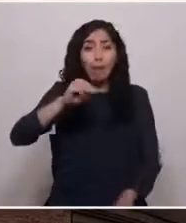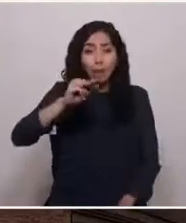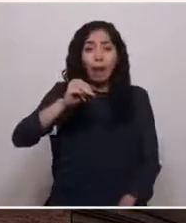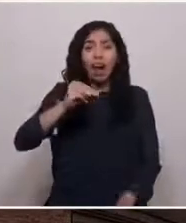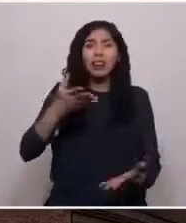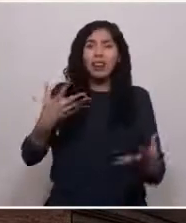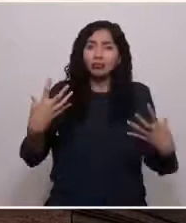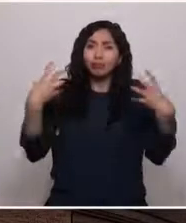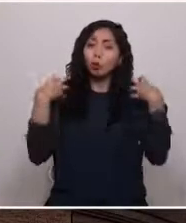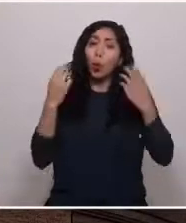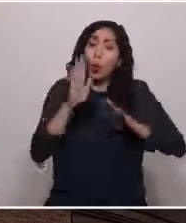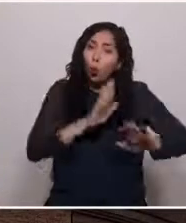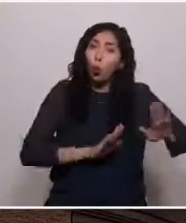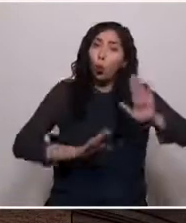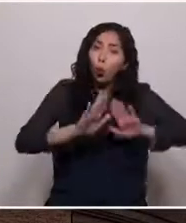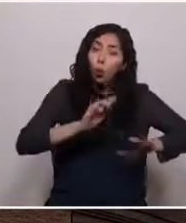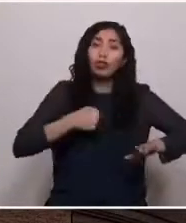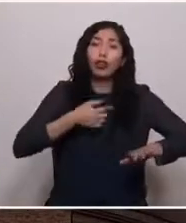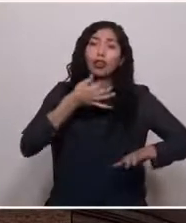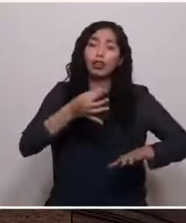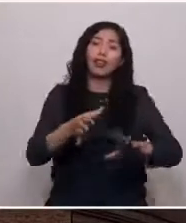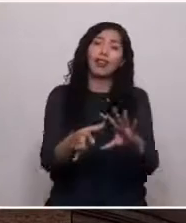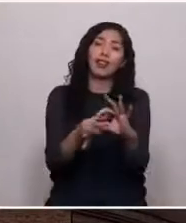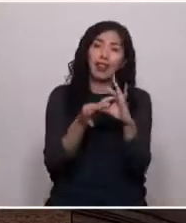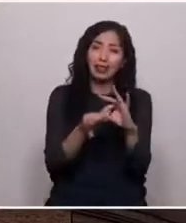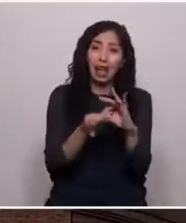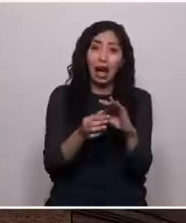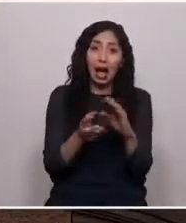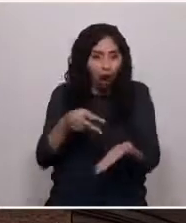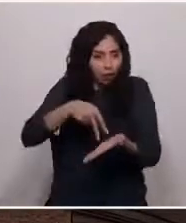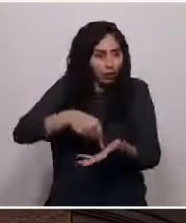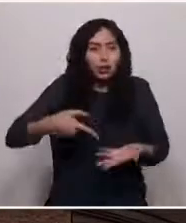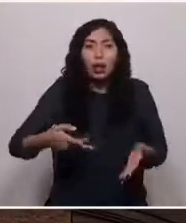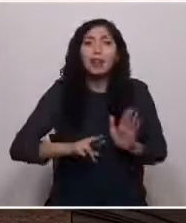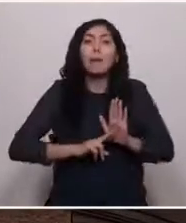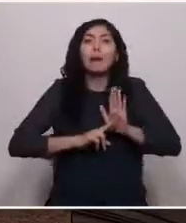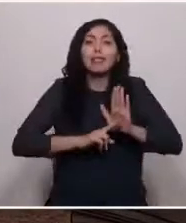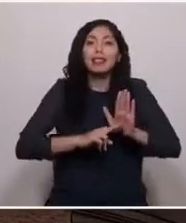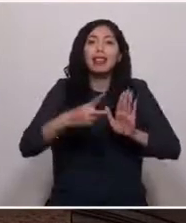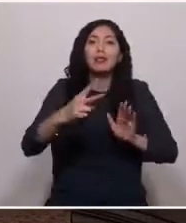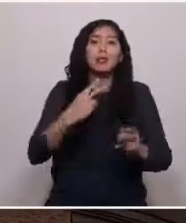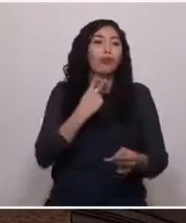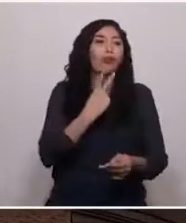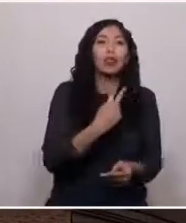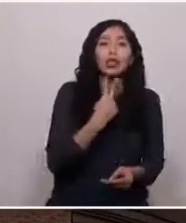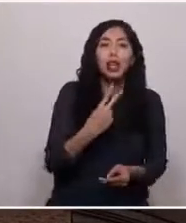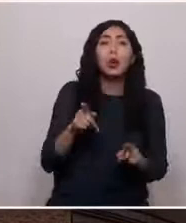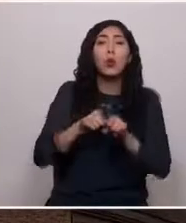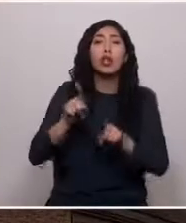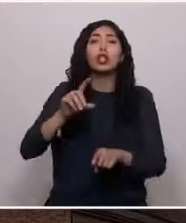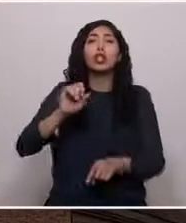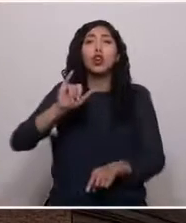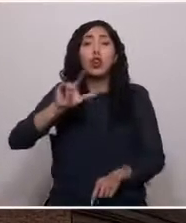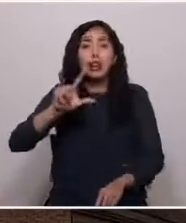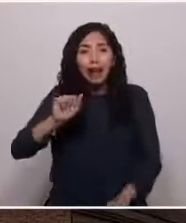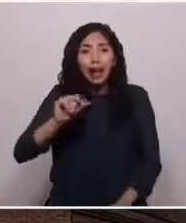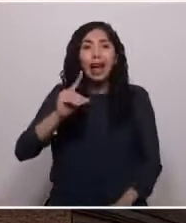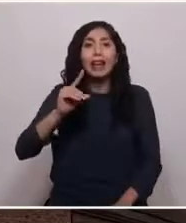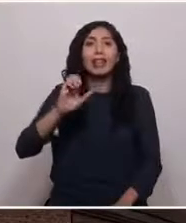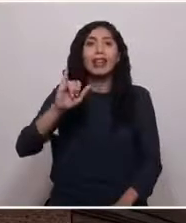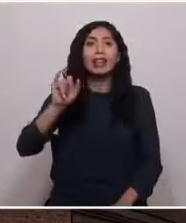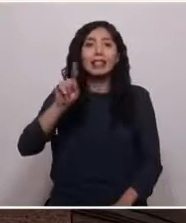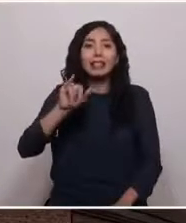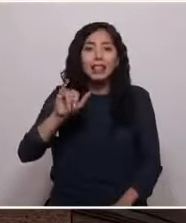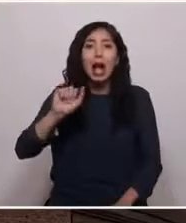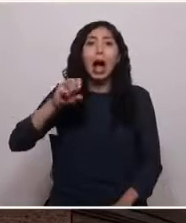cuidar gracias aquí estamos para representar nuestras voces así como la de zoila days y amanda a